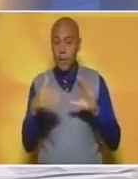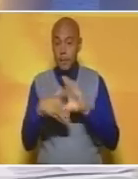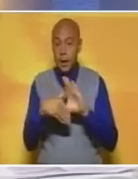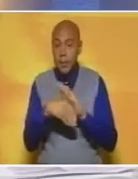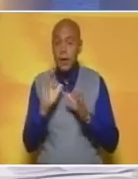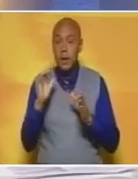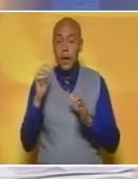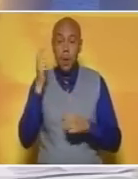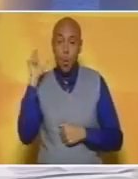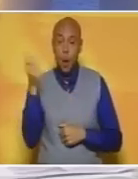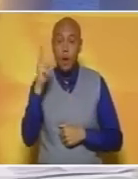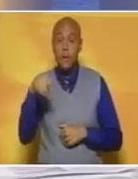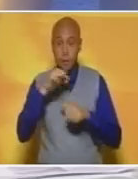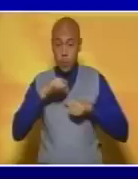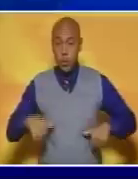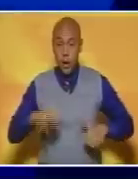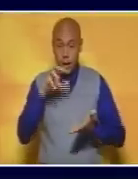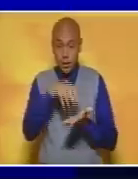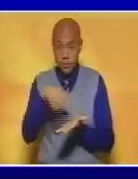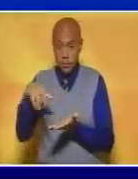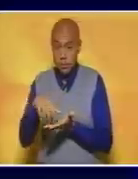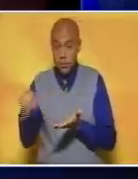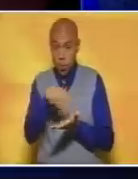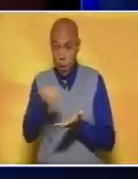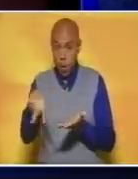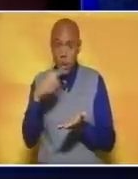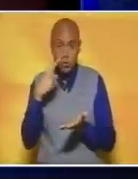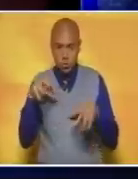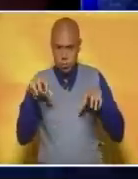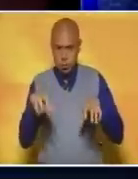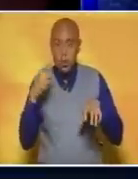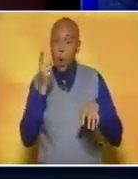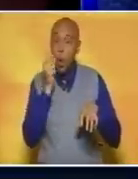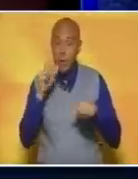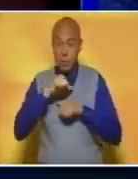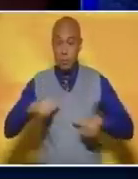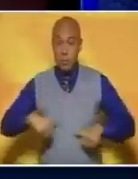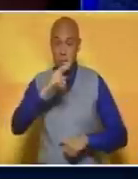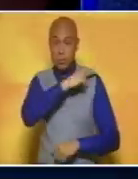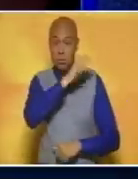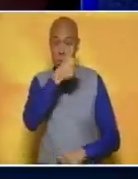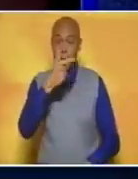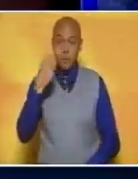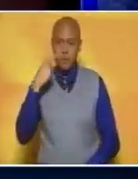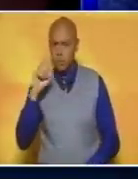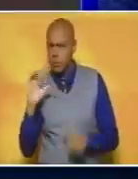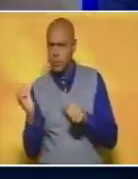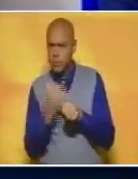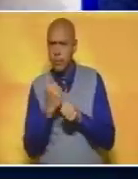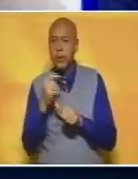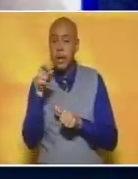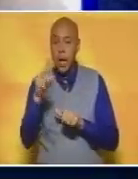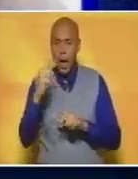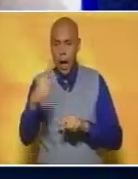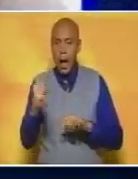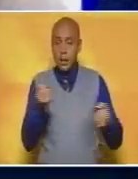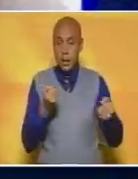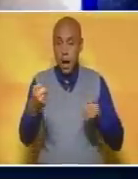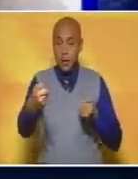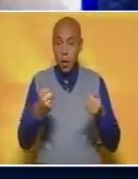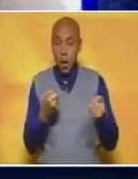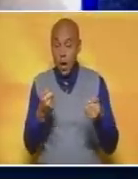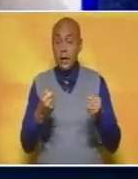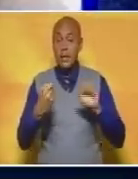estados Guárico y Portuguesa. Fabio Sabarce, comandante general del componente militar, señaló que fue detenida una gandola que